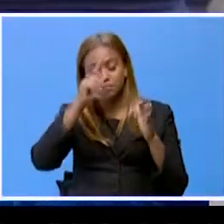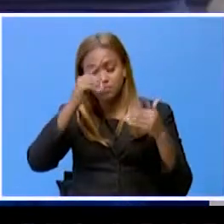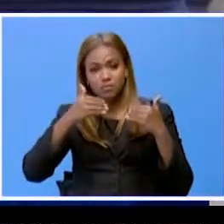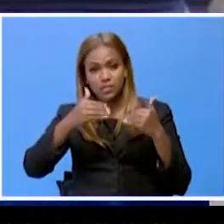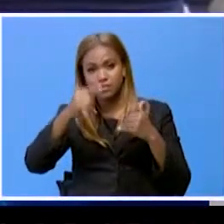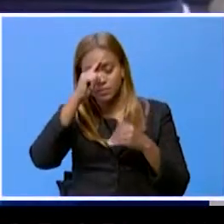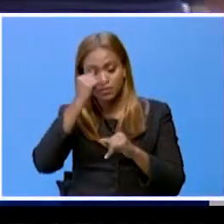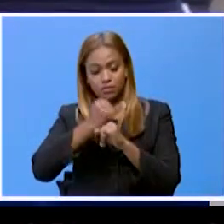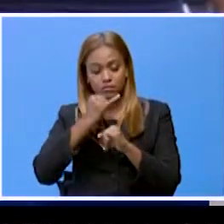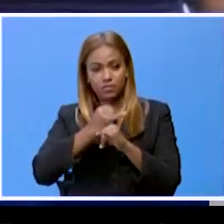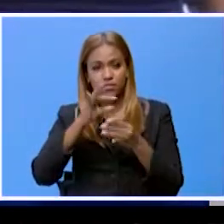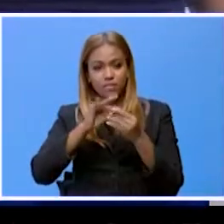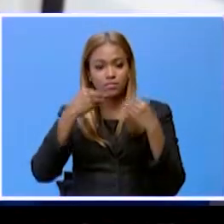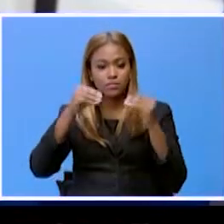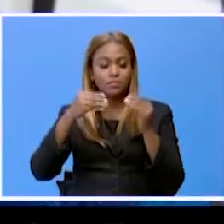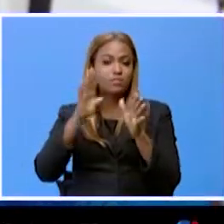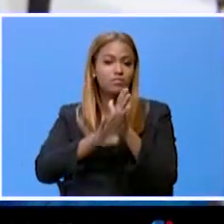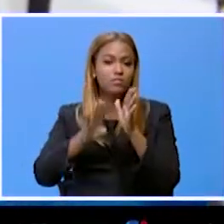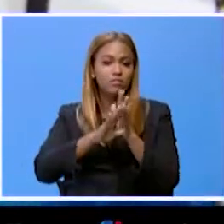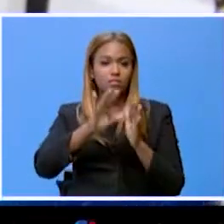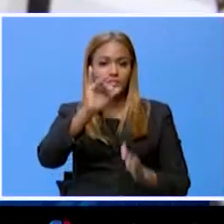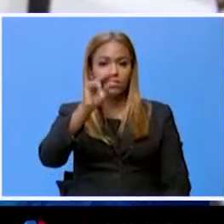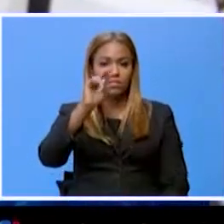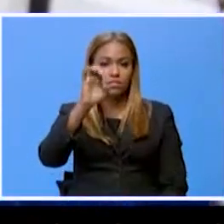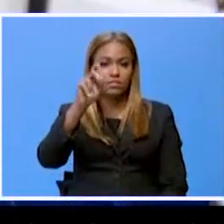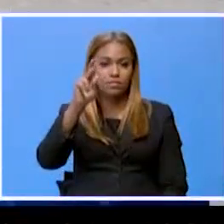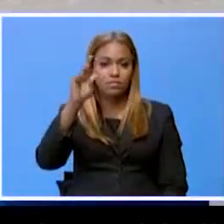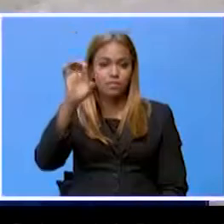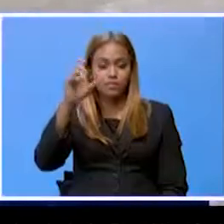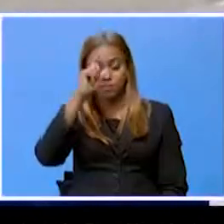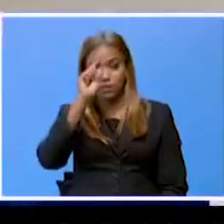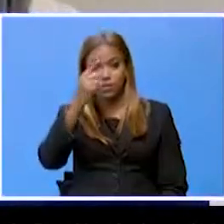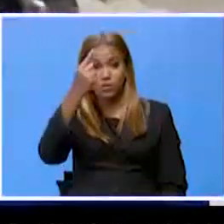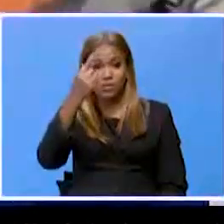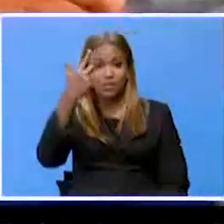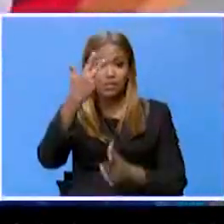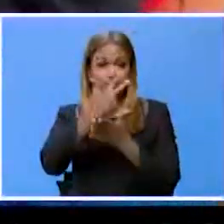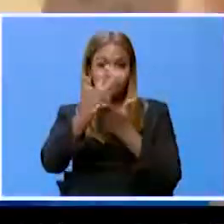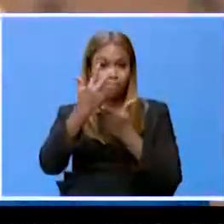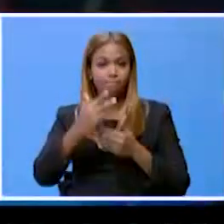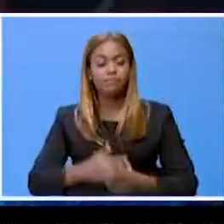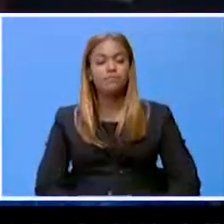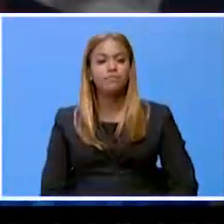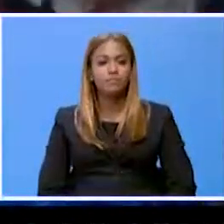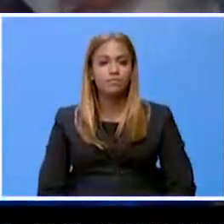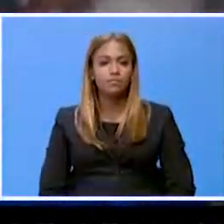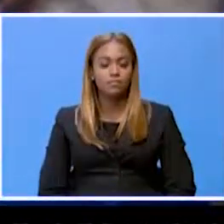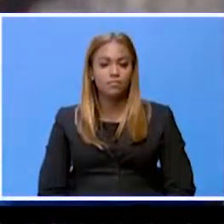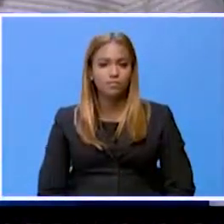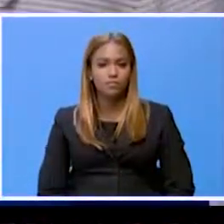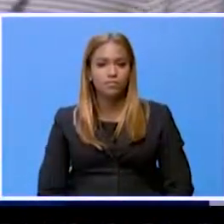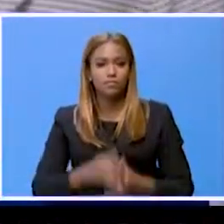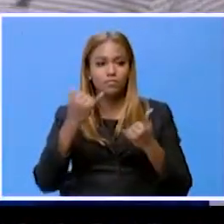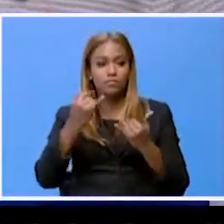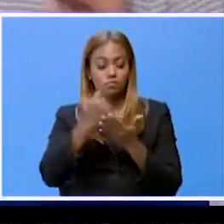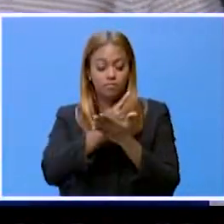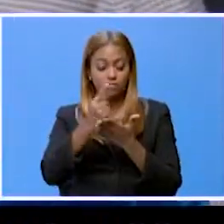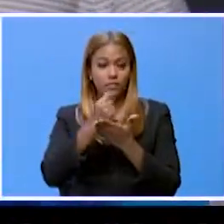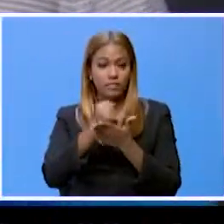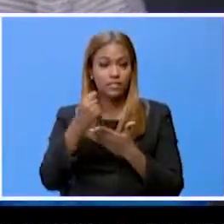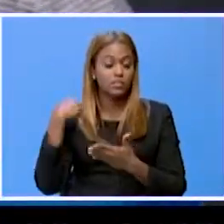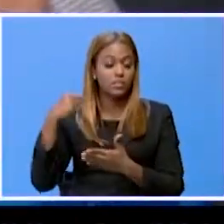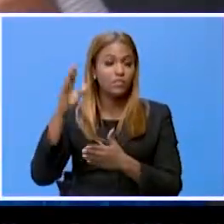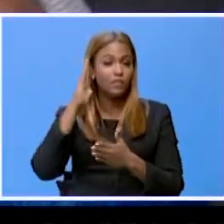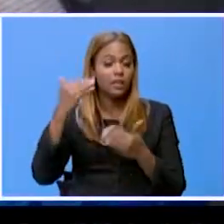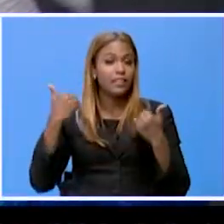realizadas por el Instituto de Estabilización de Precios INESPRE en solo 3 semanas. Esta Semana Santa